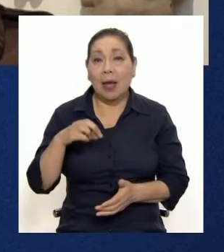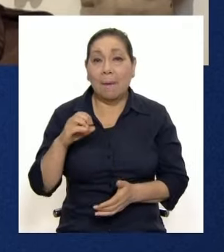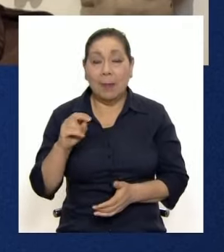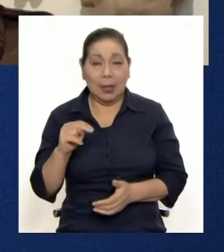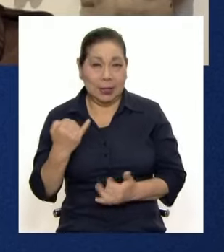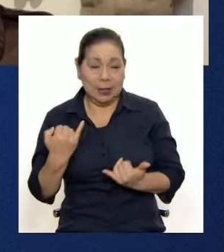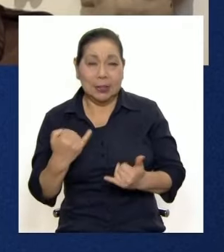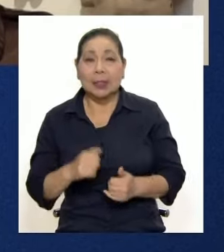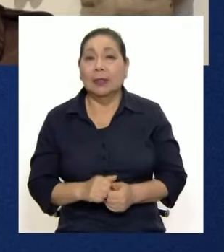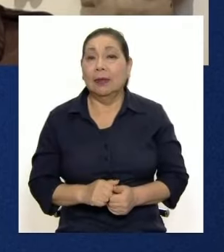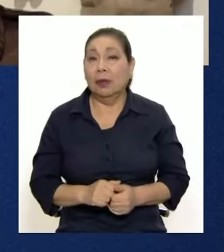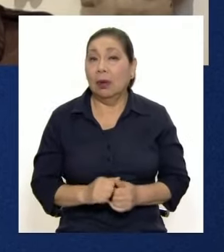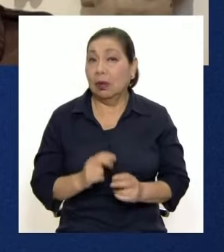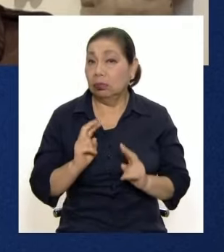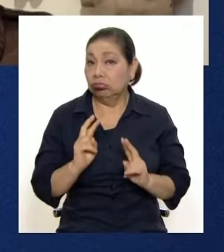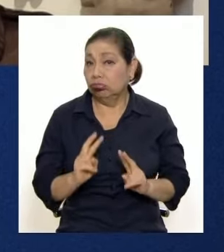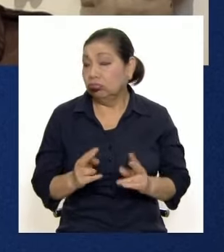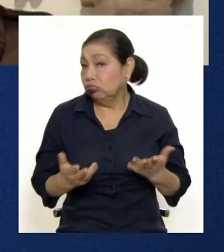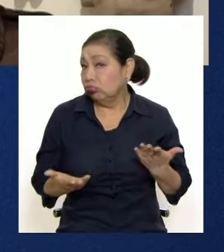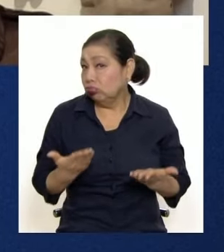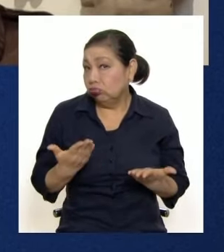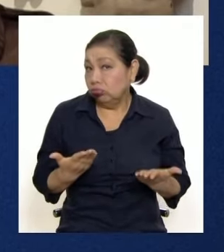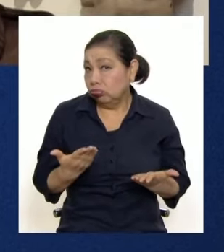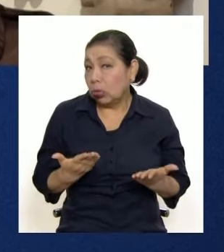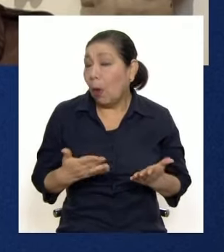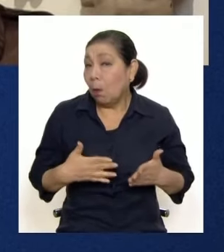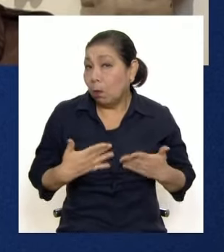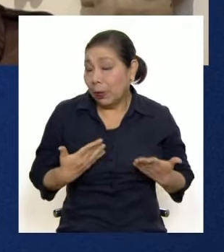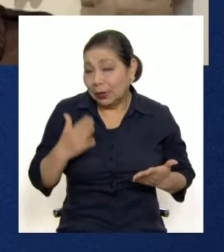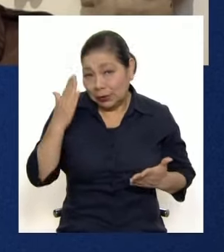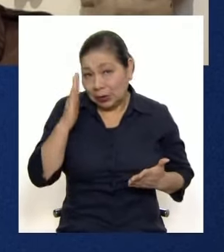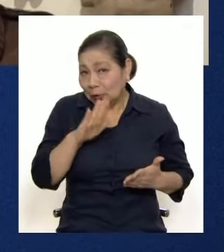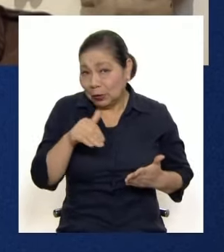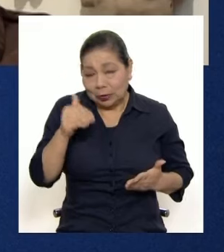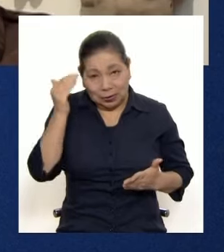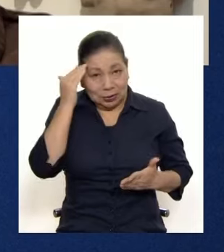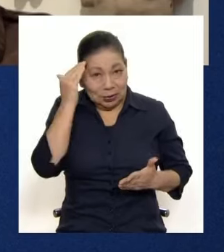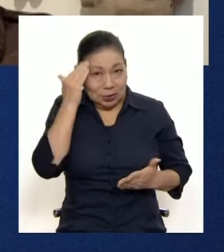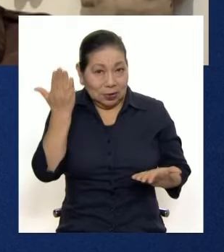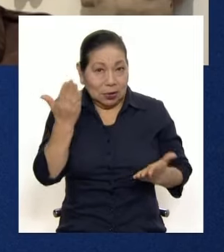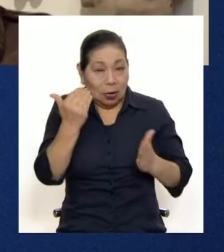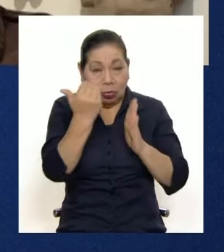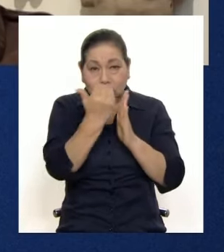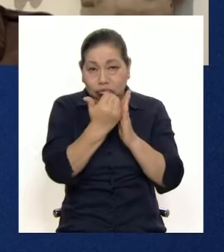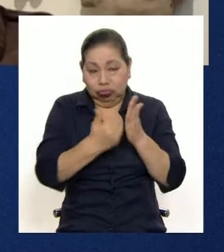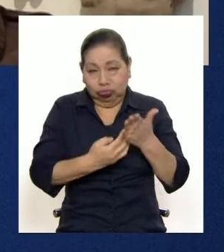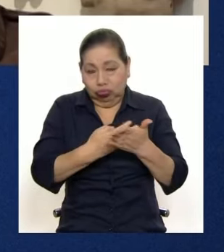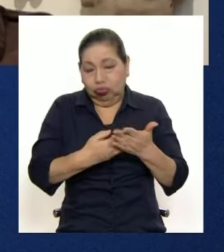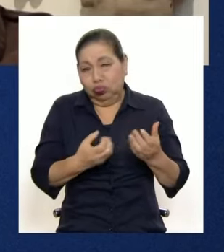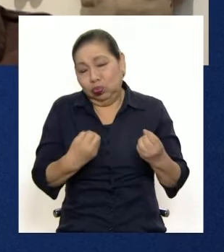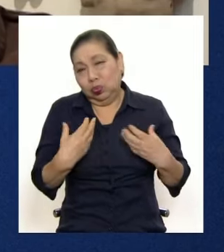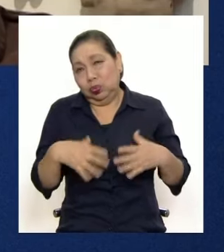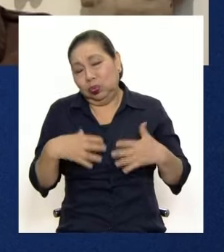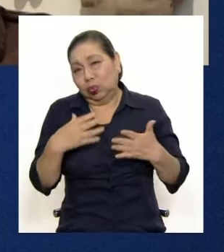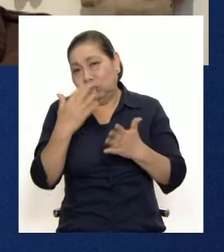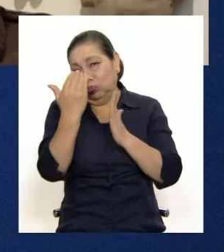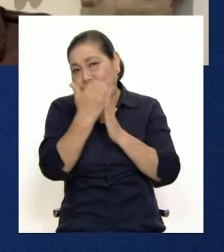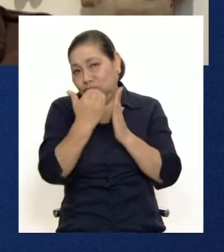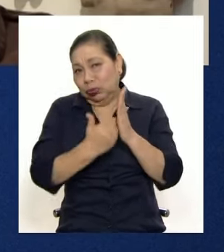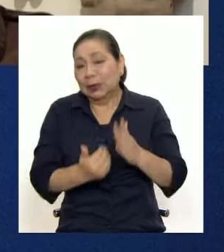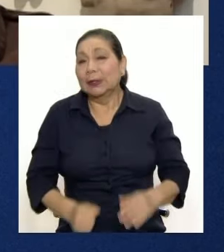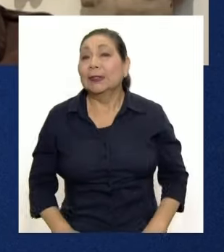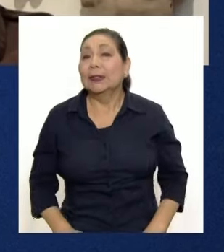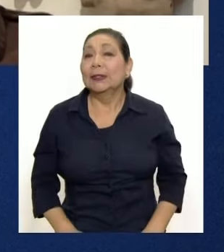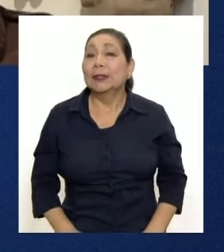2024 se ha previsto que de repente puedan sabemos que todos tienen una agenda bastante cronometrada Por así